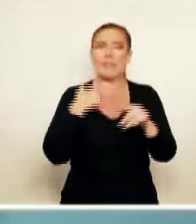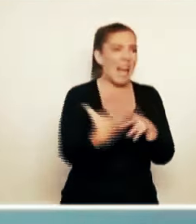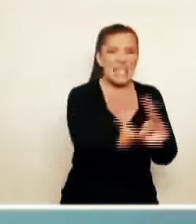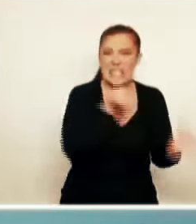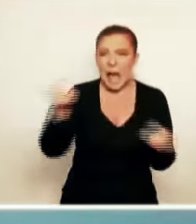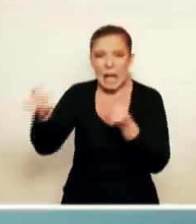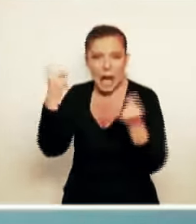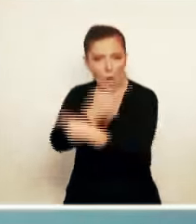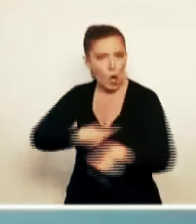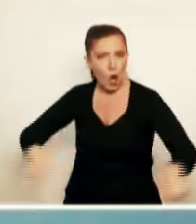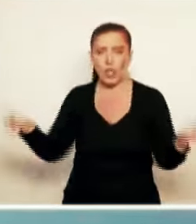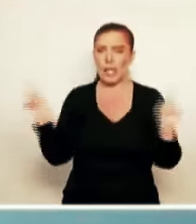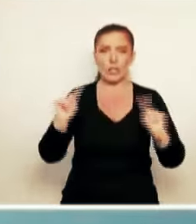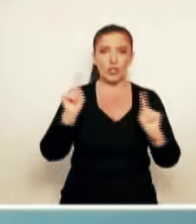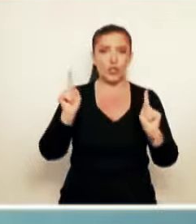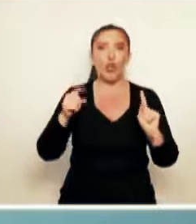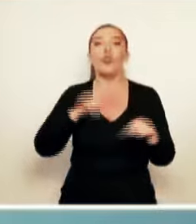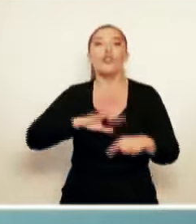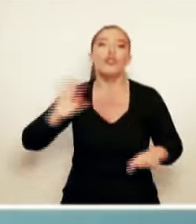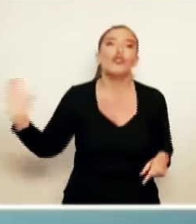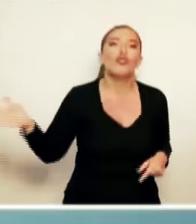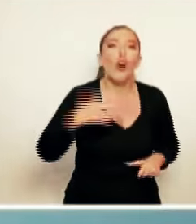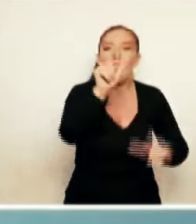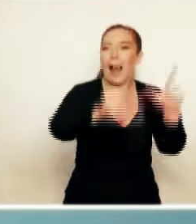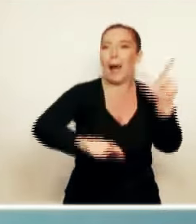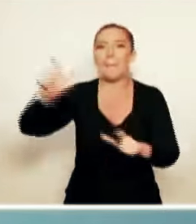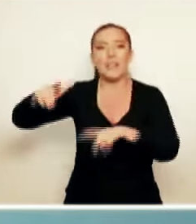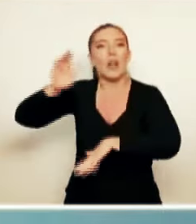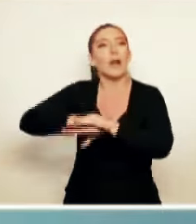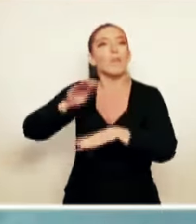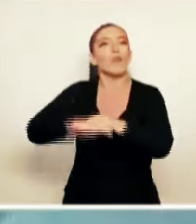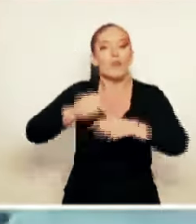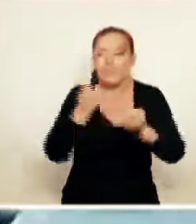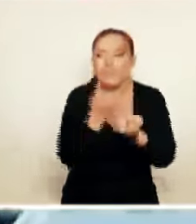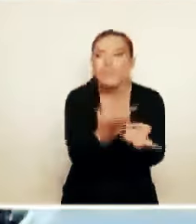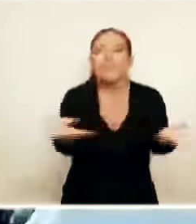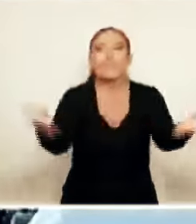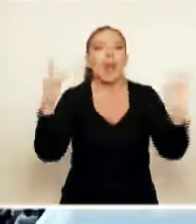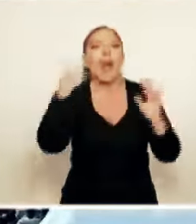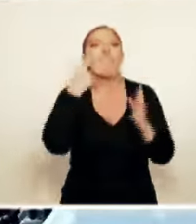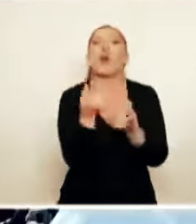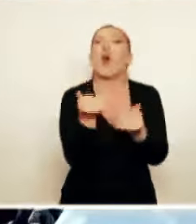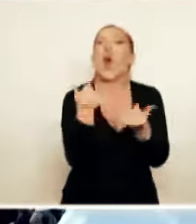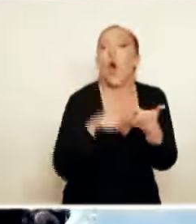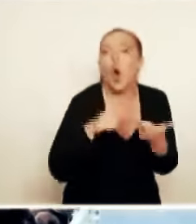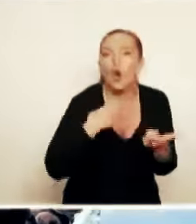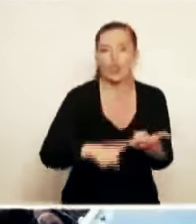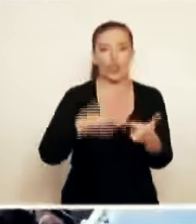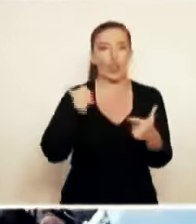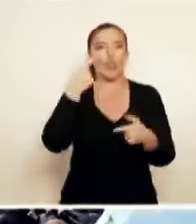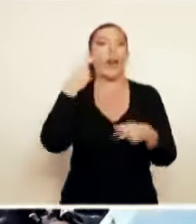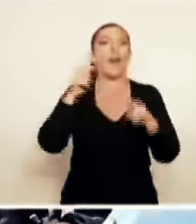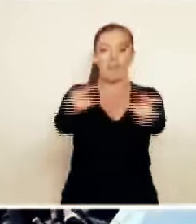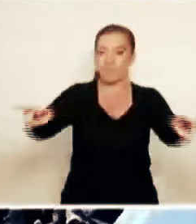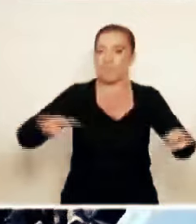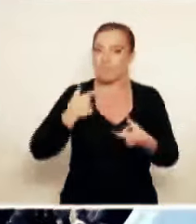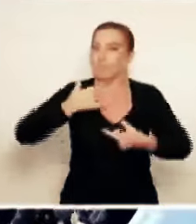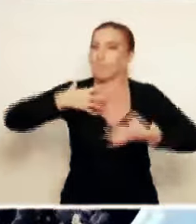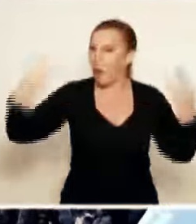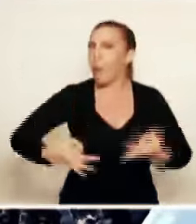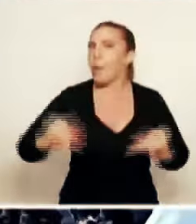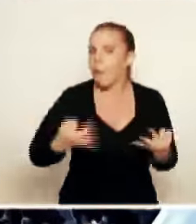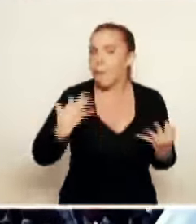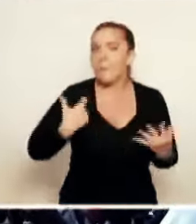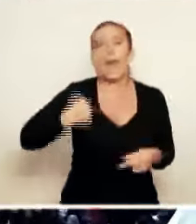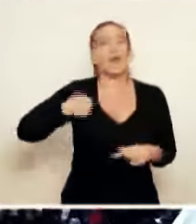a nadie, sentar a todos los jugadores, blanquear los costos, establecer rentabilidades razonables, porque